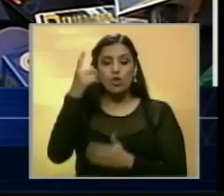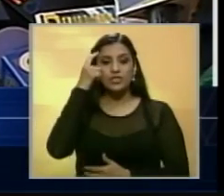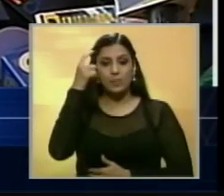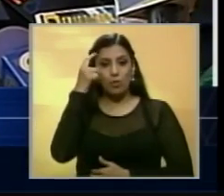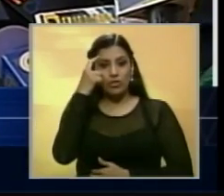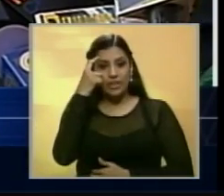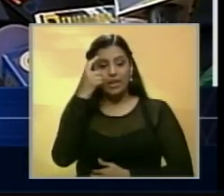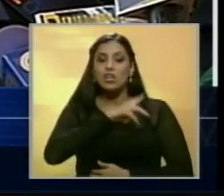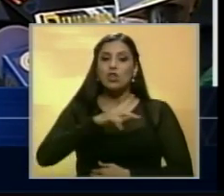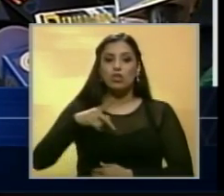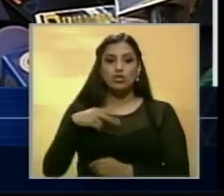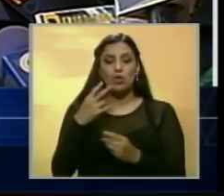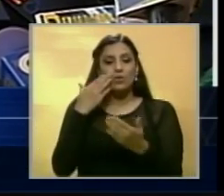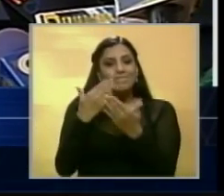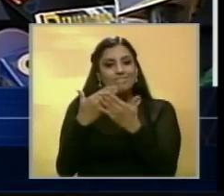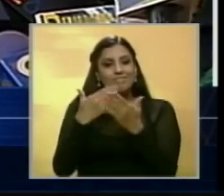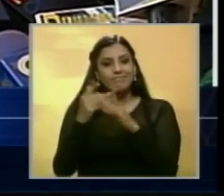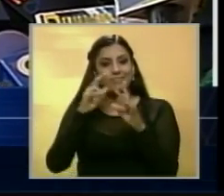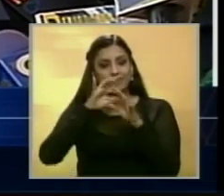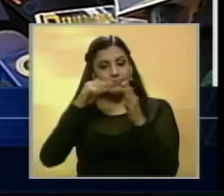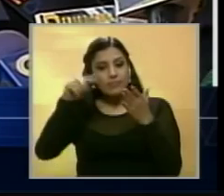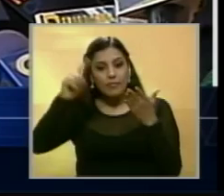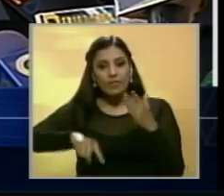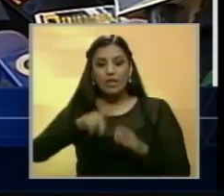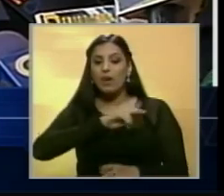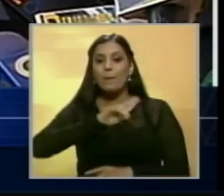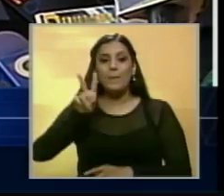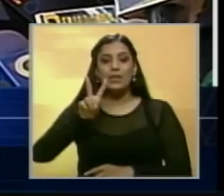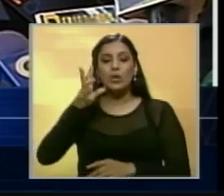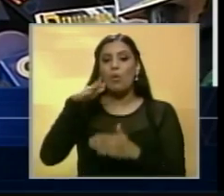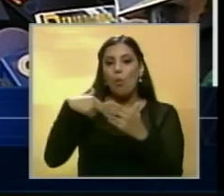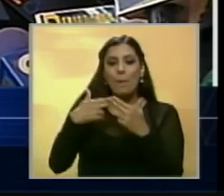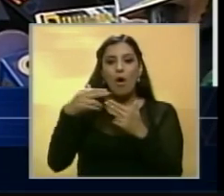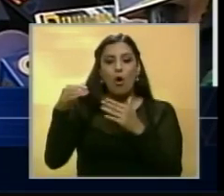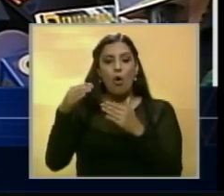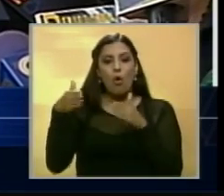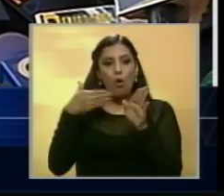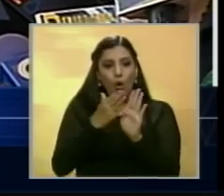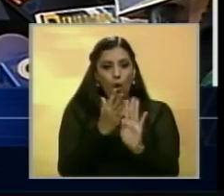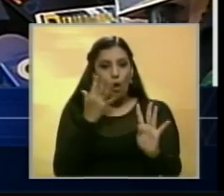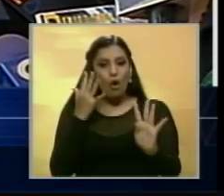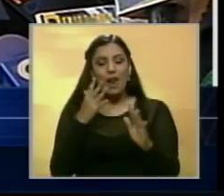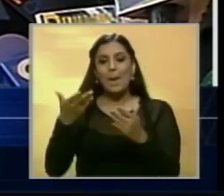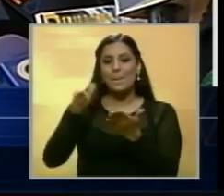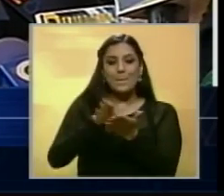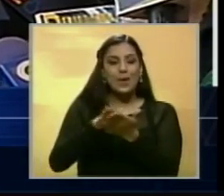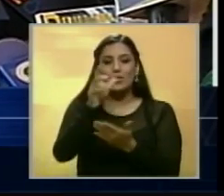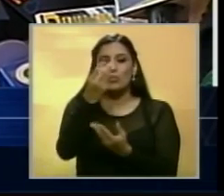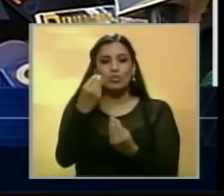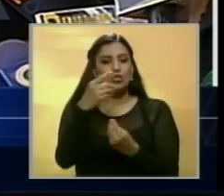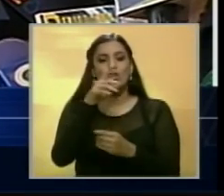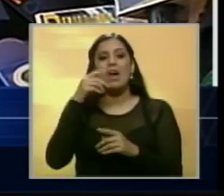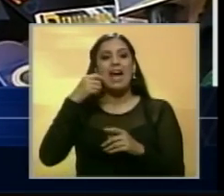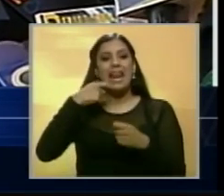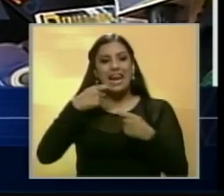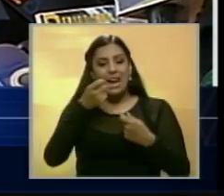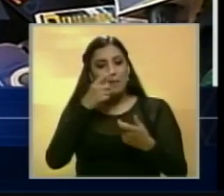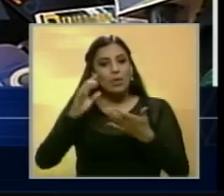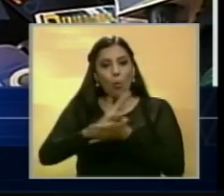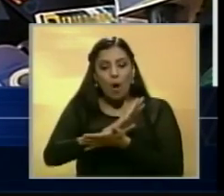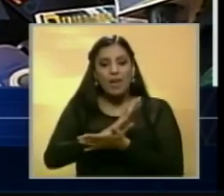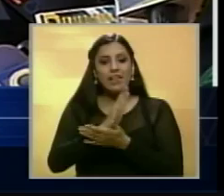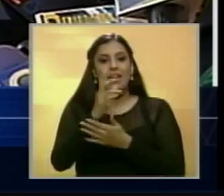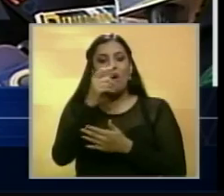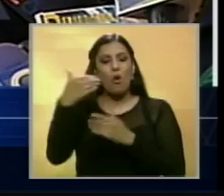días, validamos la firma para que Venezuela no haya más cola, más muerte, más impedimento de medicinas en Venezuela o